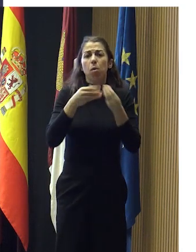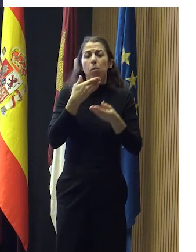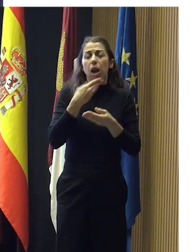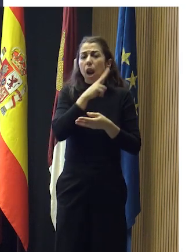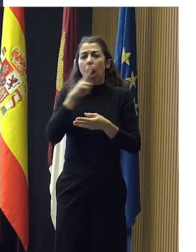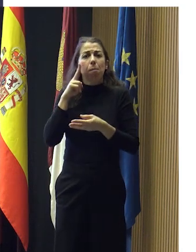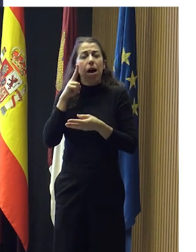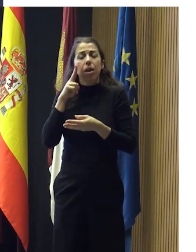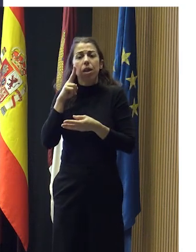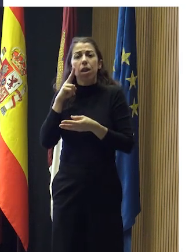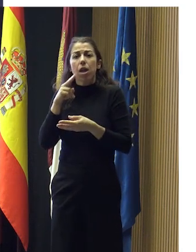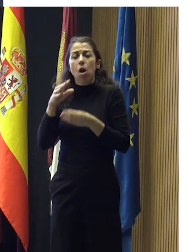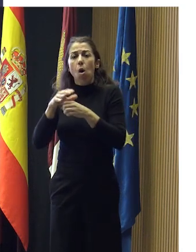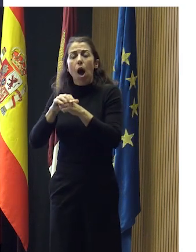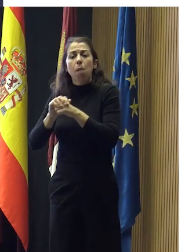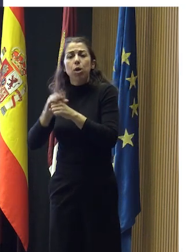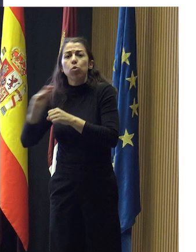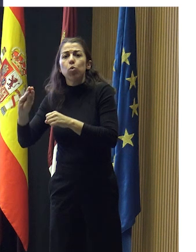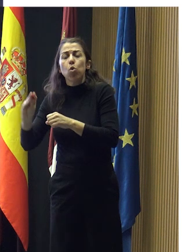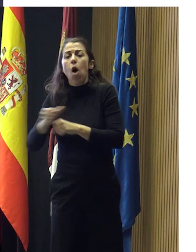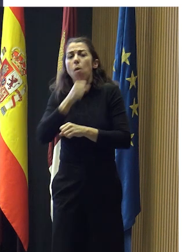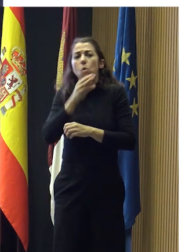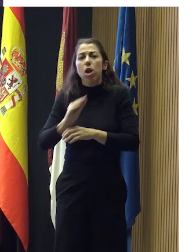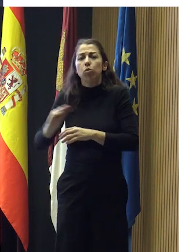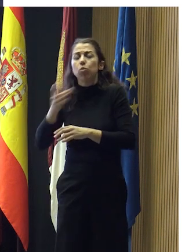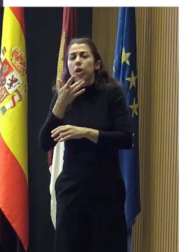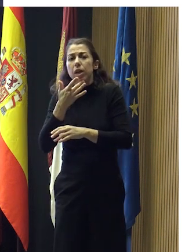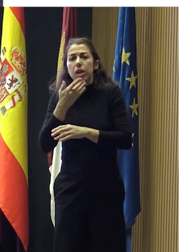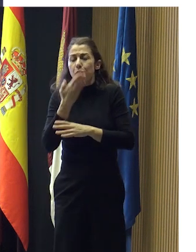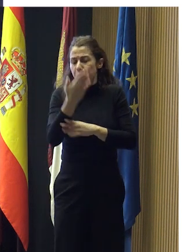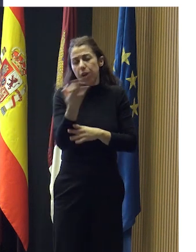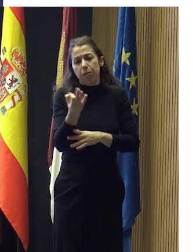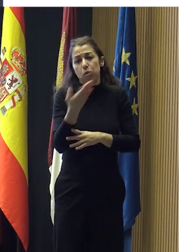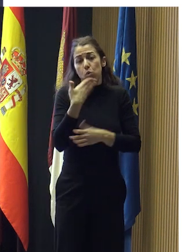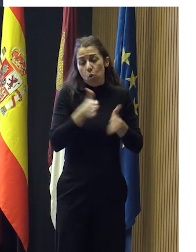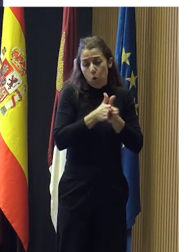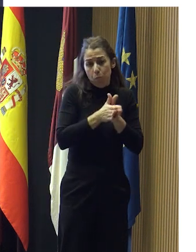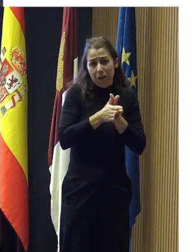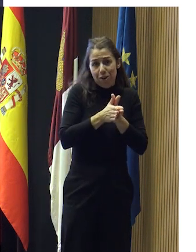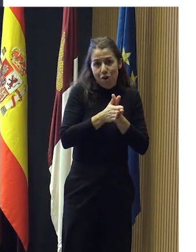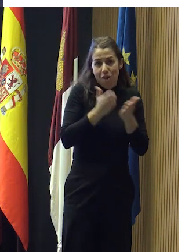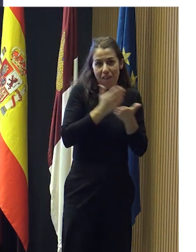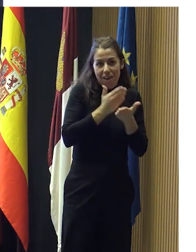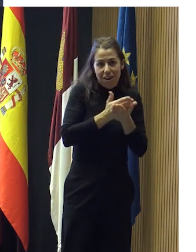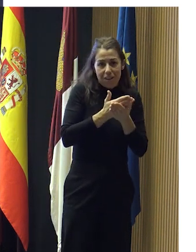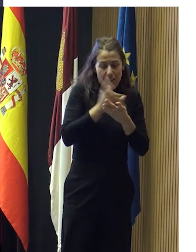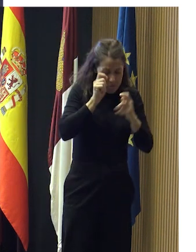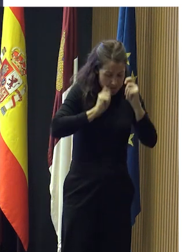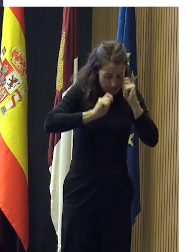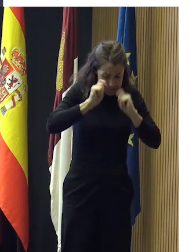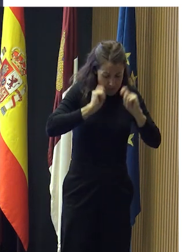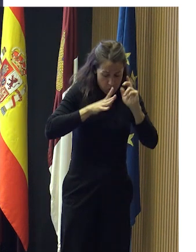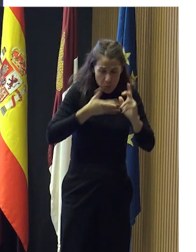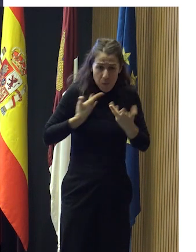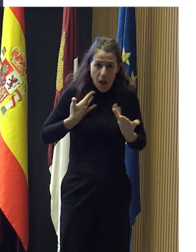amigo, a su abuela, y hay cosas que tenemos que saber cómo afrontar. Si tú ves a tu compañero de clase llorando, pues a lo